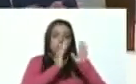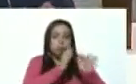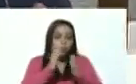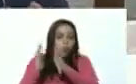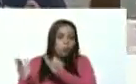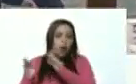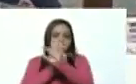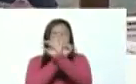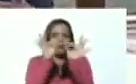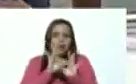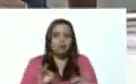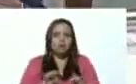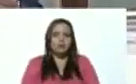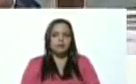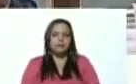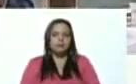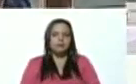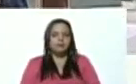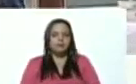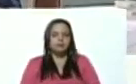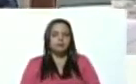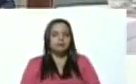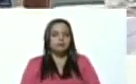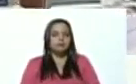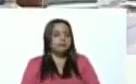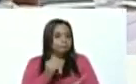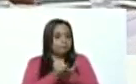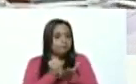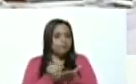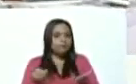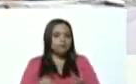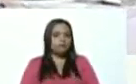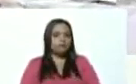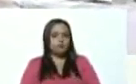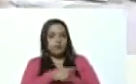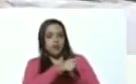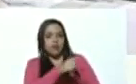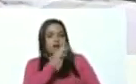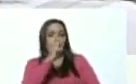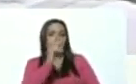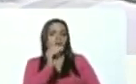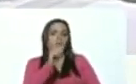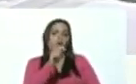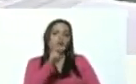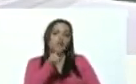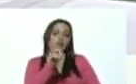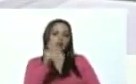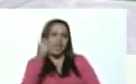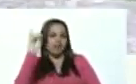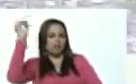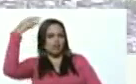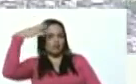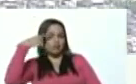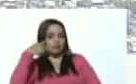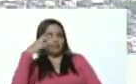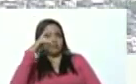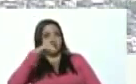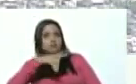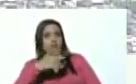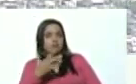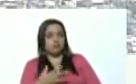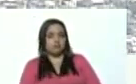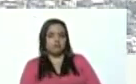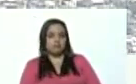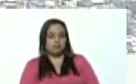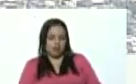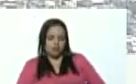infraestructura. Ah, mira, Potro, te está saliendo una luz de... Estás iluminado, mira, te está saliendo una luz del